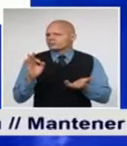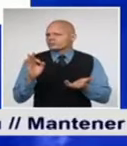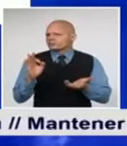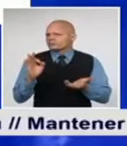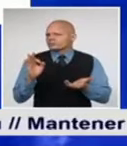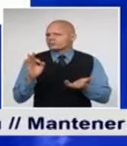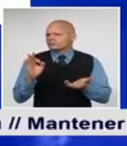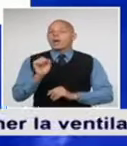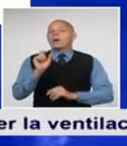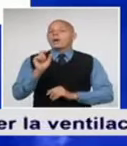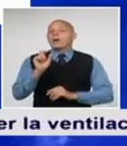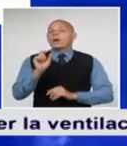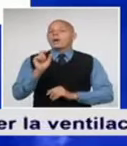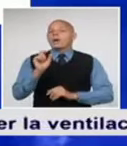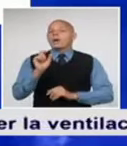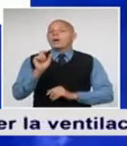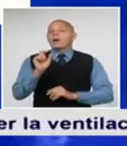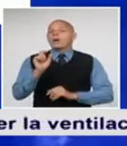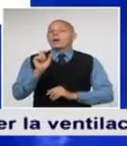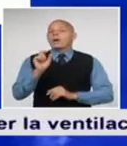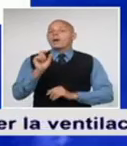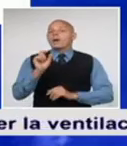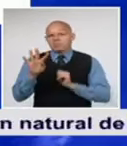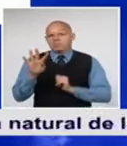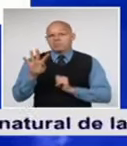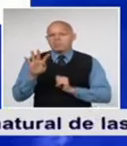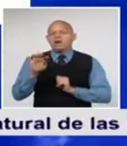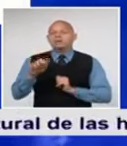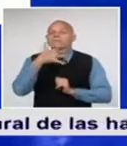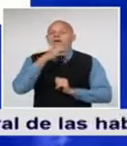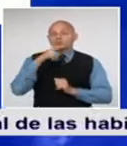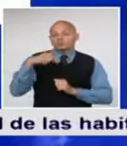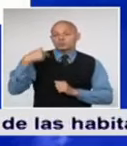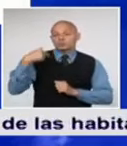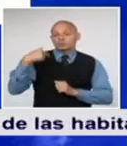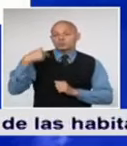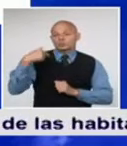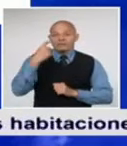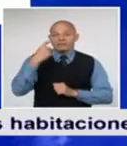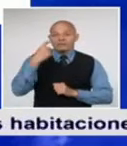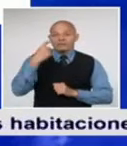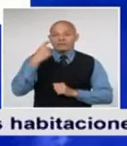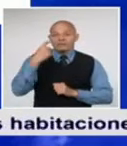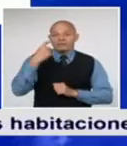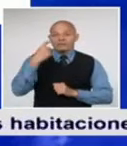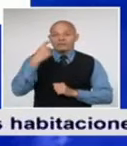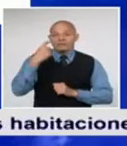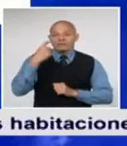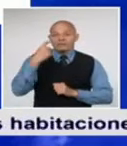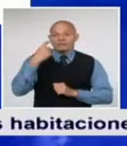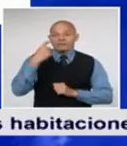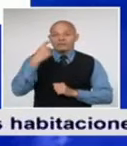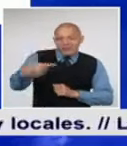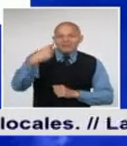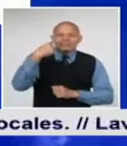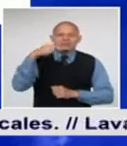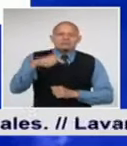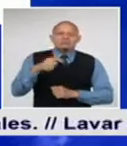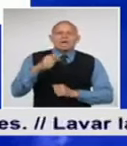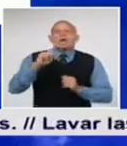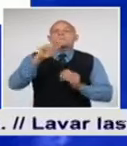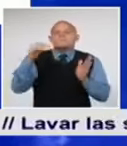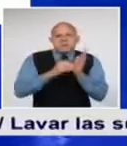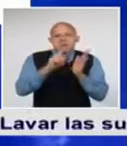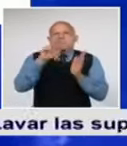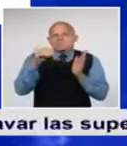1.044 casos confirmados por día. Fíjense que es una cifra sumamente